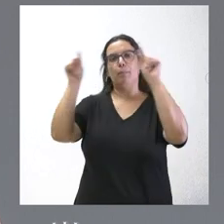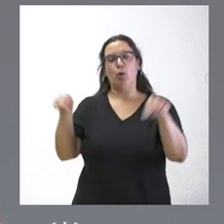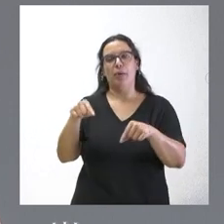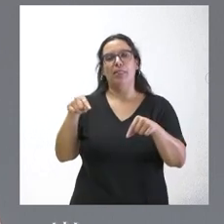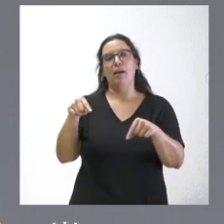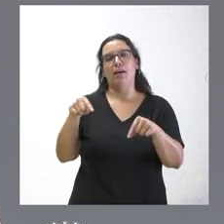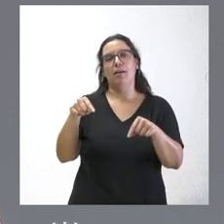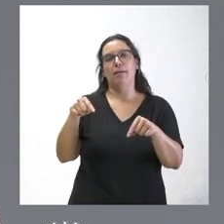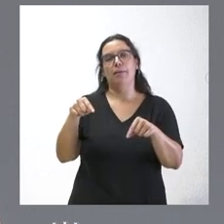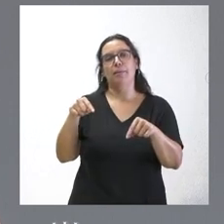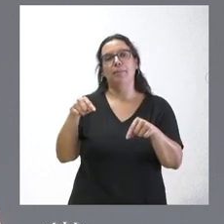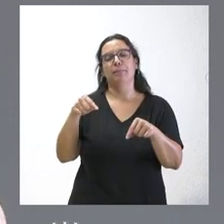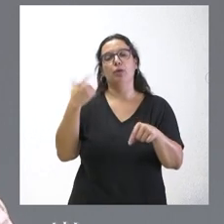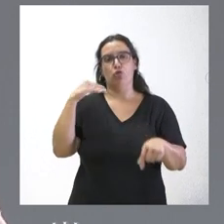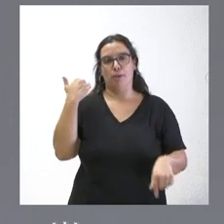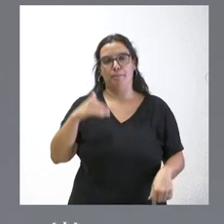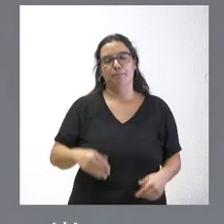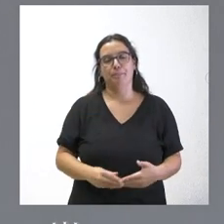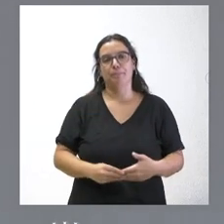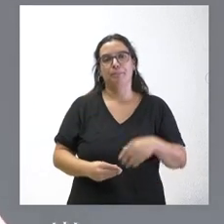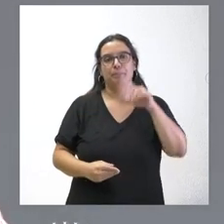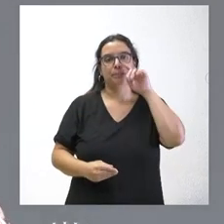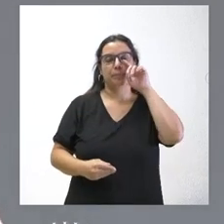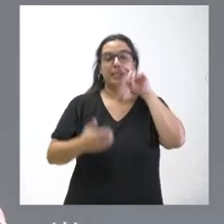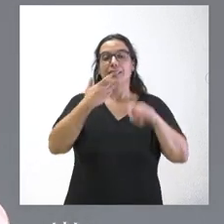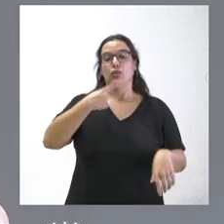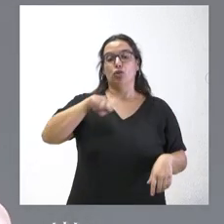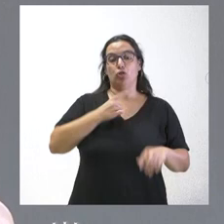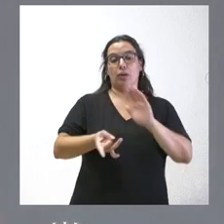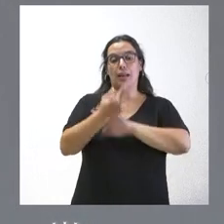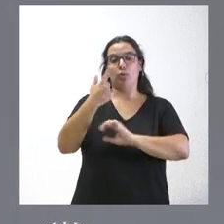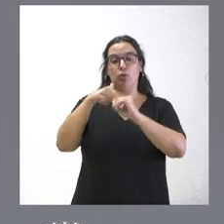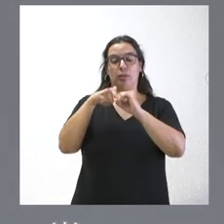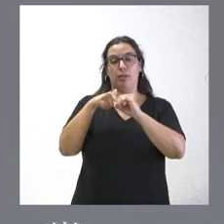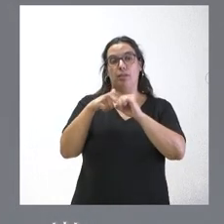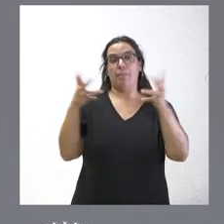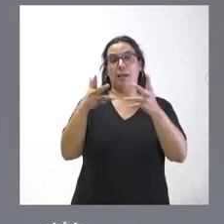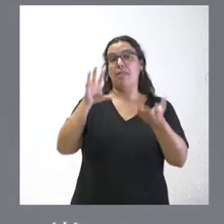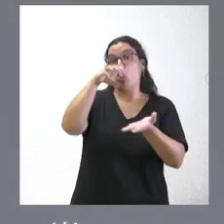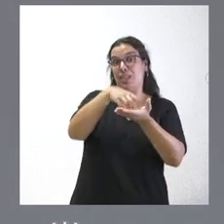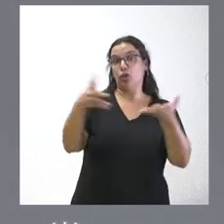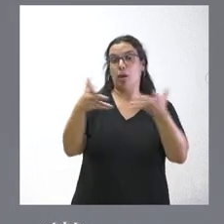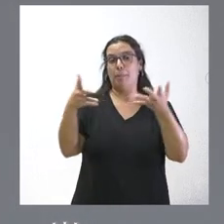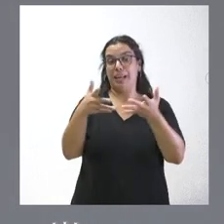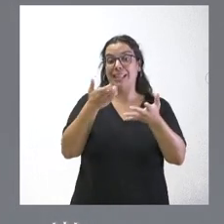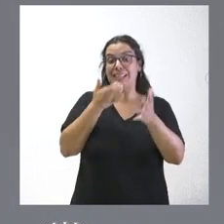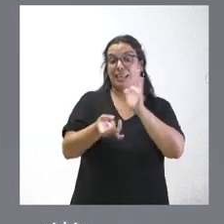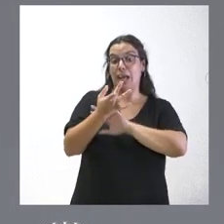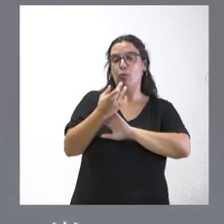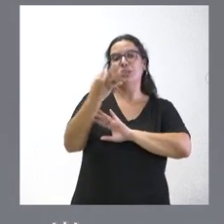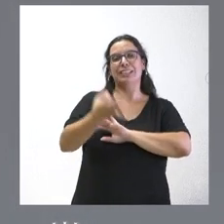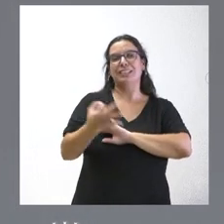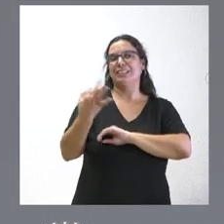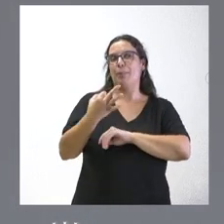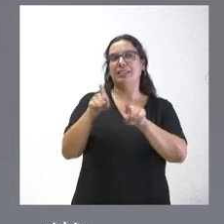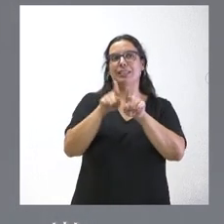de Soria cuando ponemos en marcha una plaza de emergencia o un centro de emergencia hay que tener en cuenta que